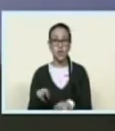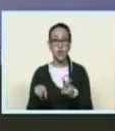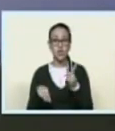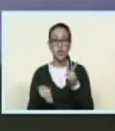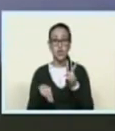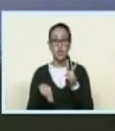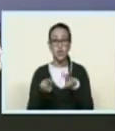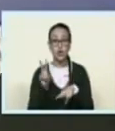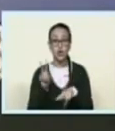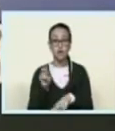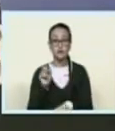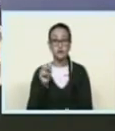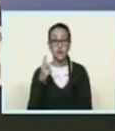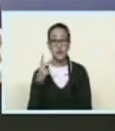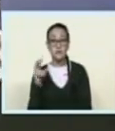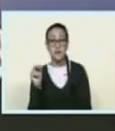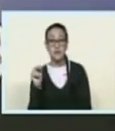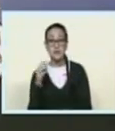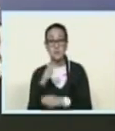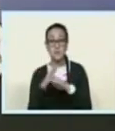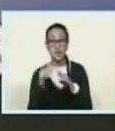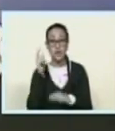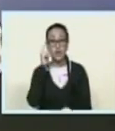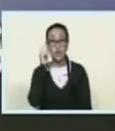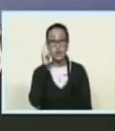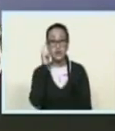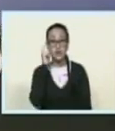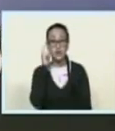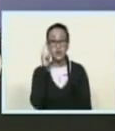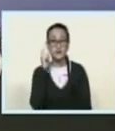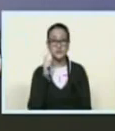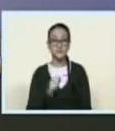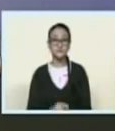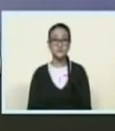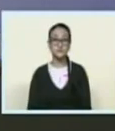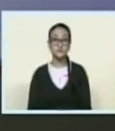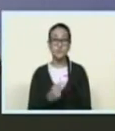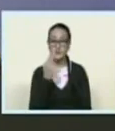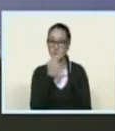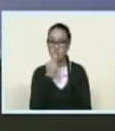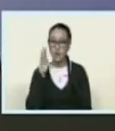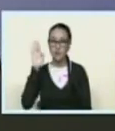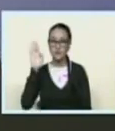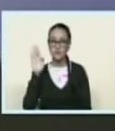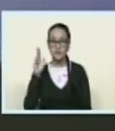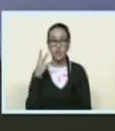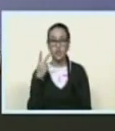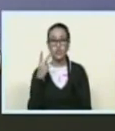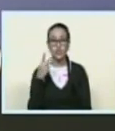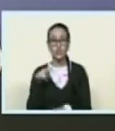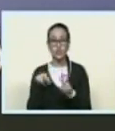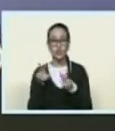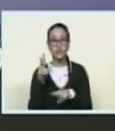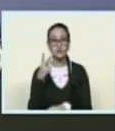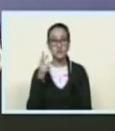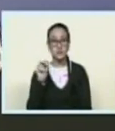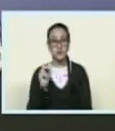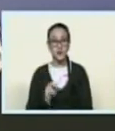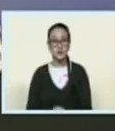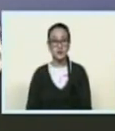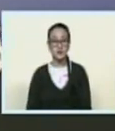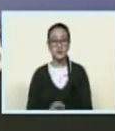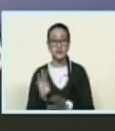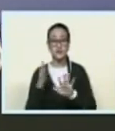12:20 del mediodía, anótalo, porque te estás juramentando a las 12:20 de